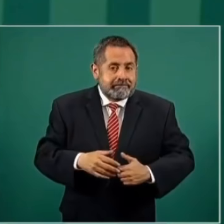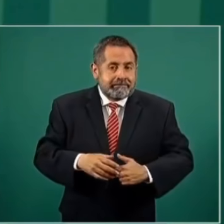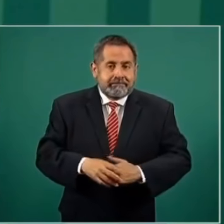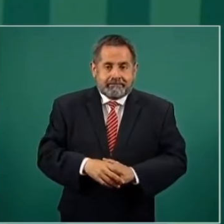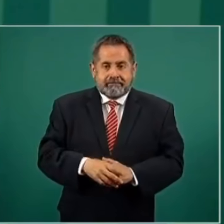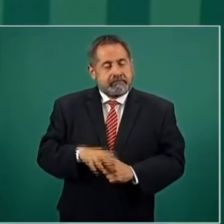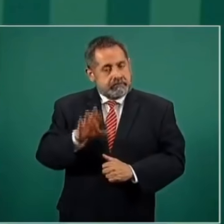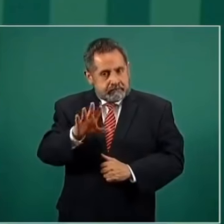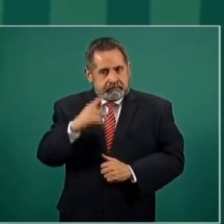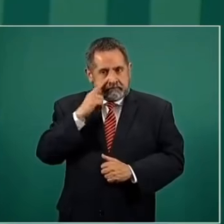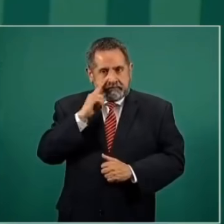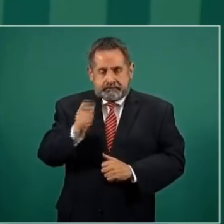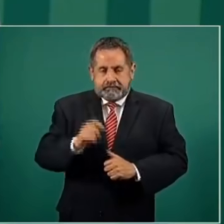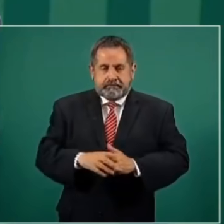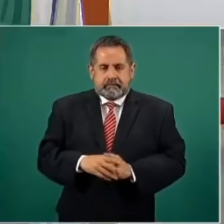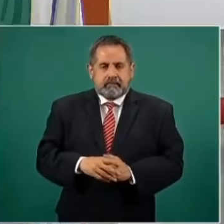Entonces,